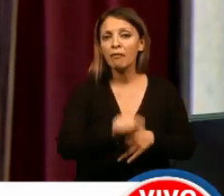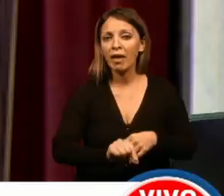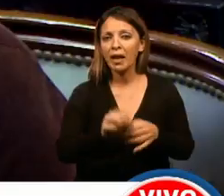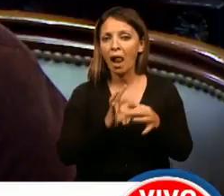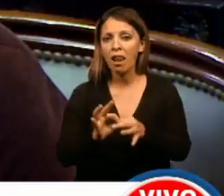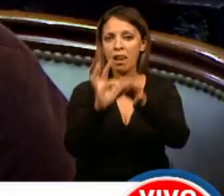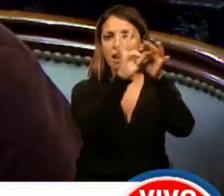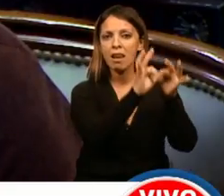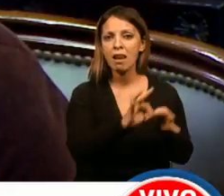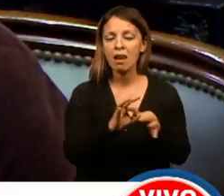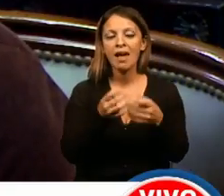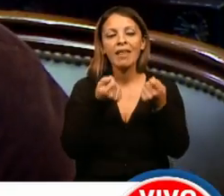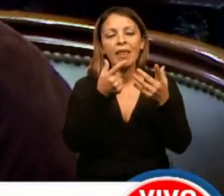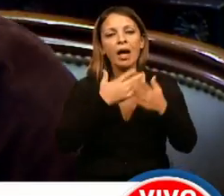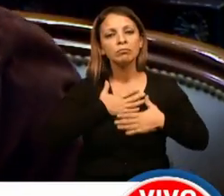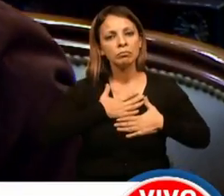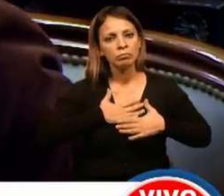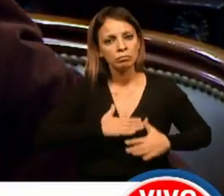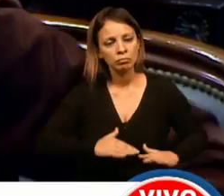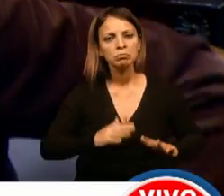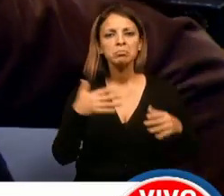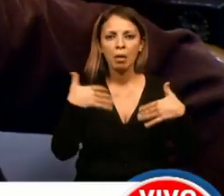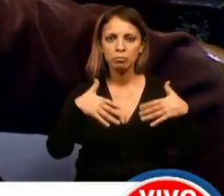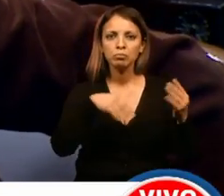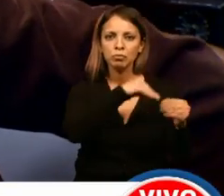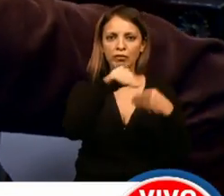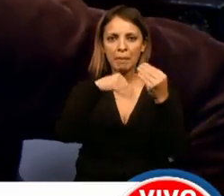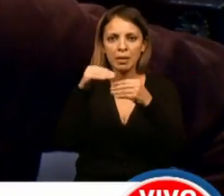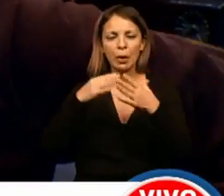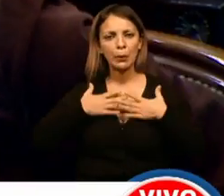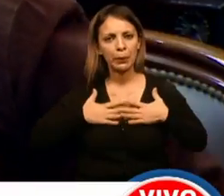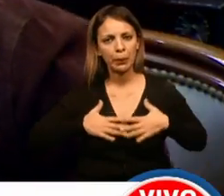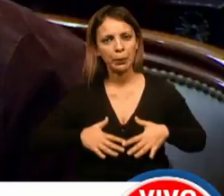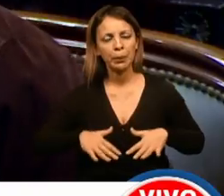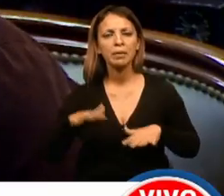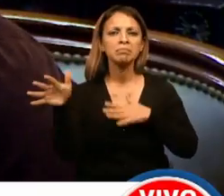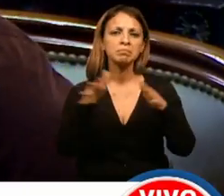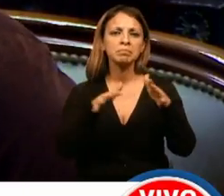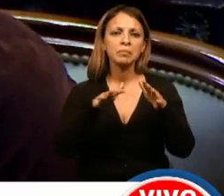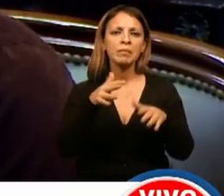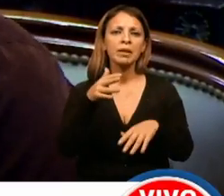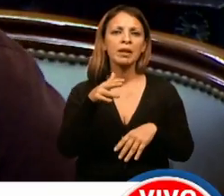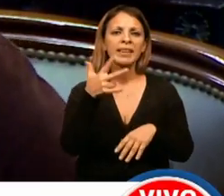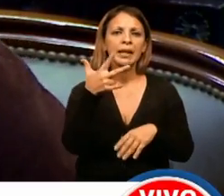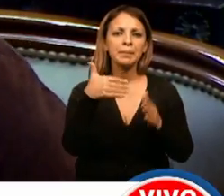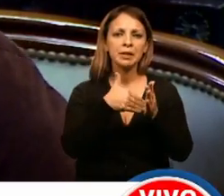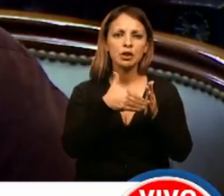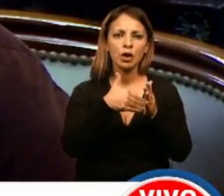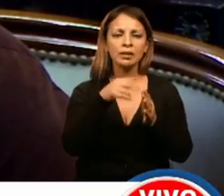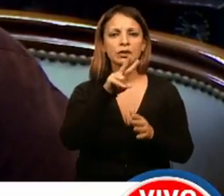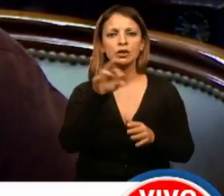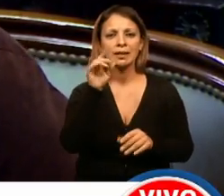y que va a traer alivio económico a muchas familias árbol como se dijo acá de tres millones